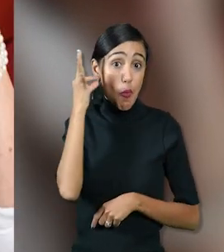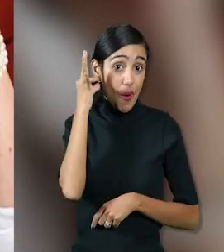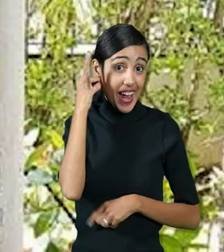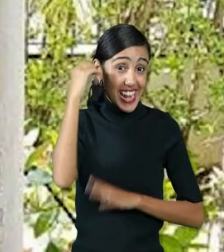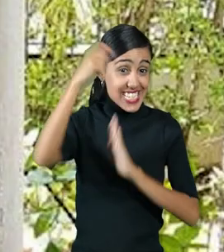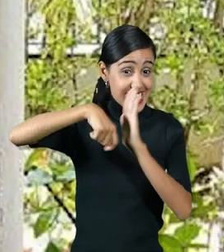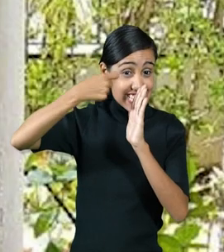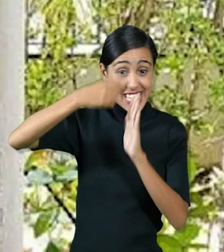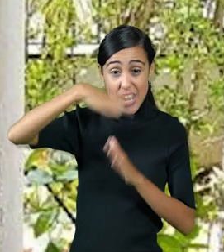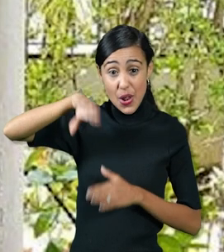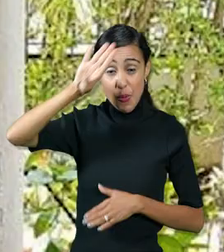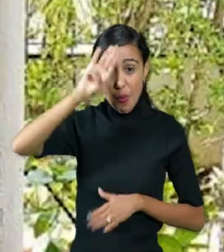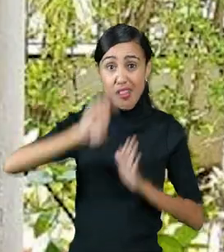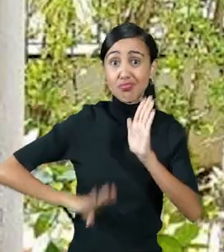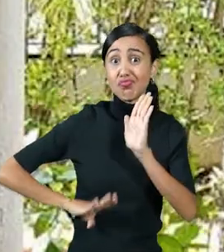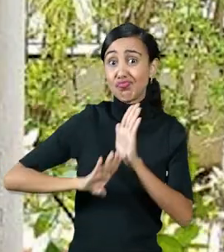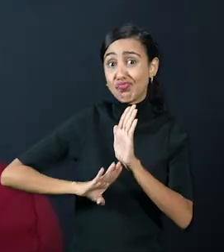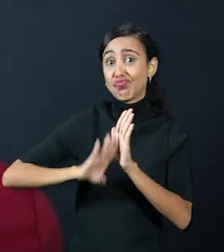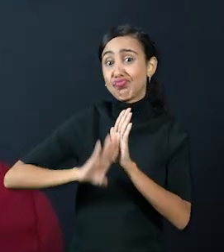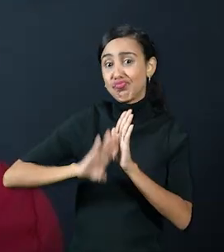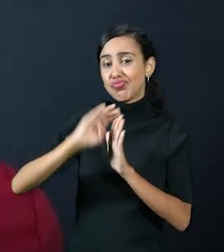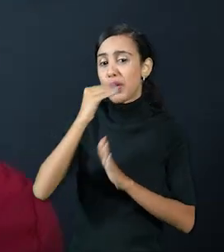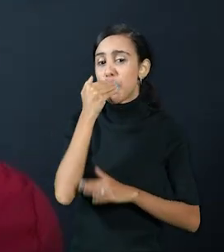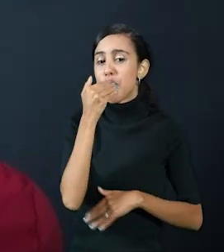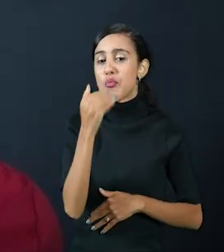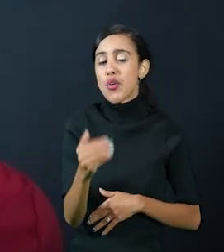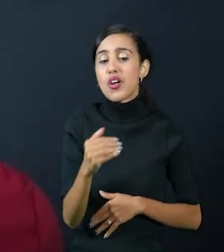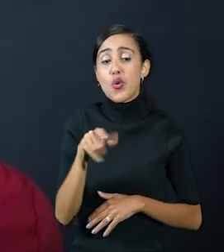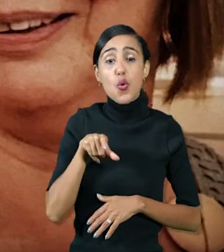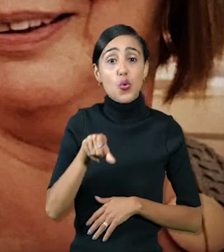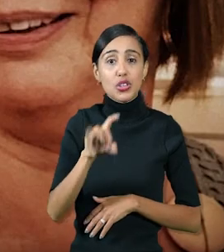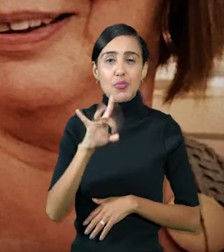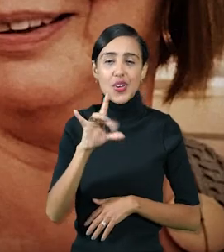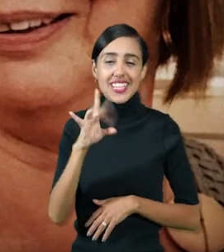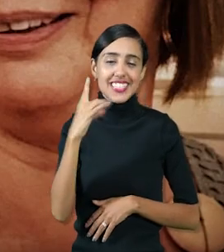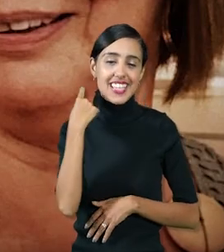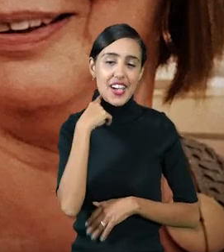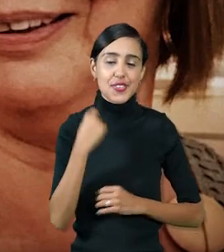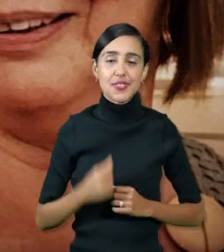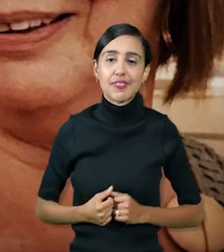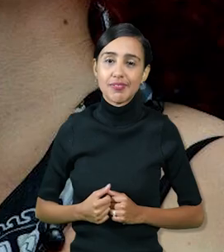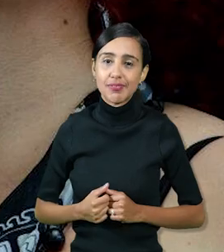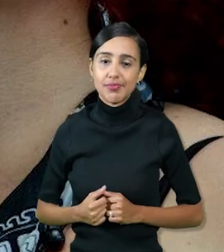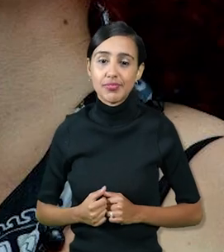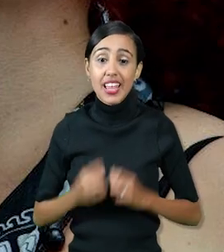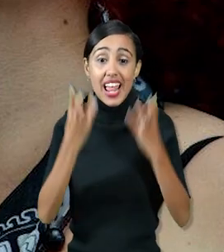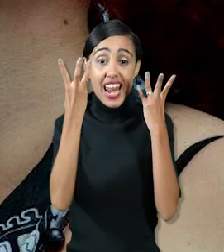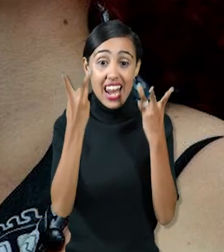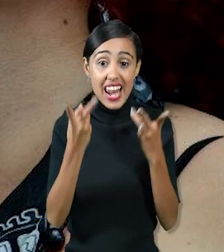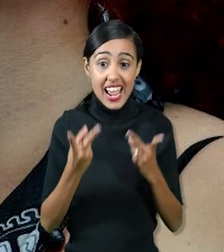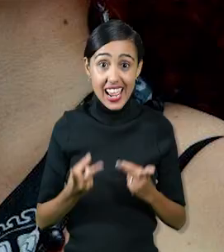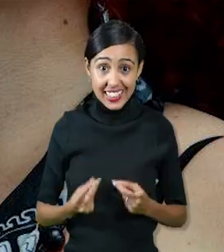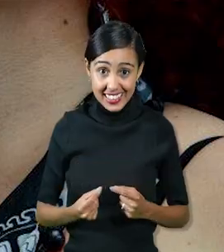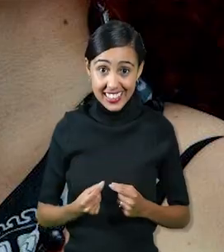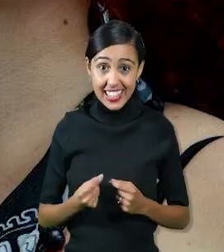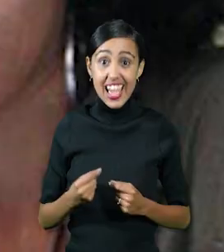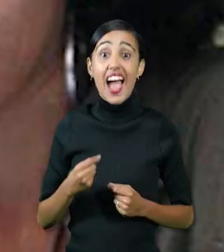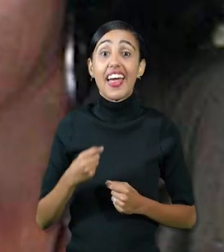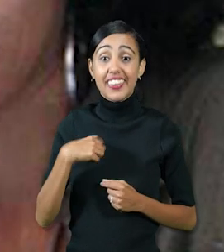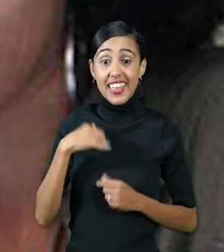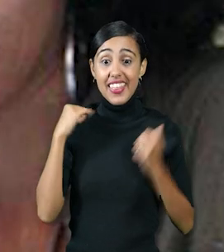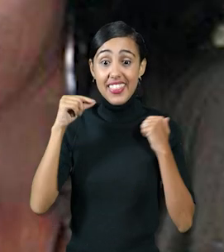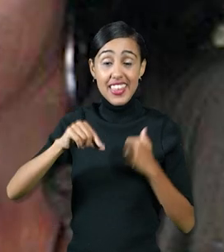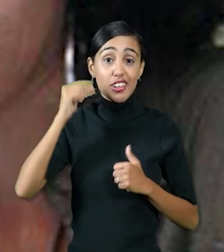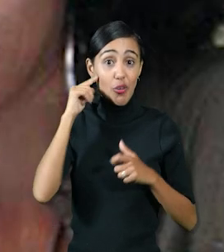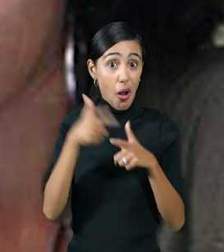cine cubano ha evolucionado de forma positiva en los últimos 15 años y el número de realizadoras ha